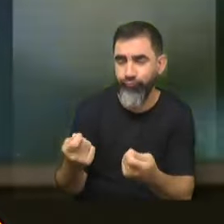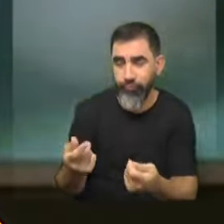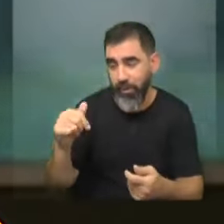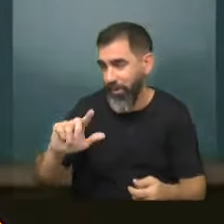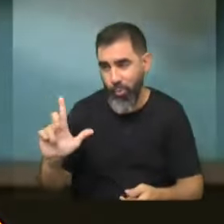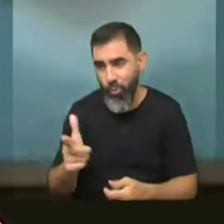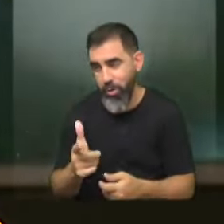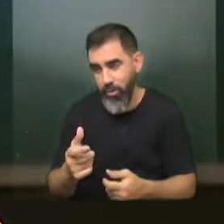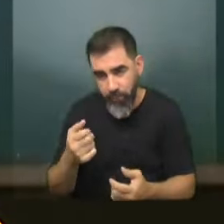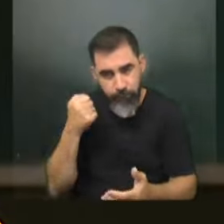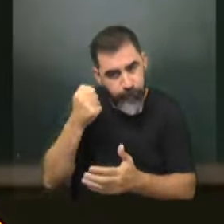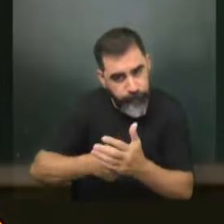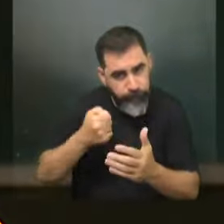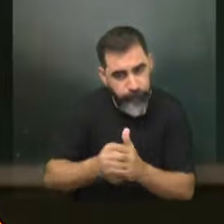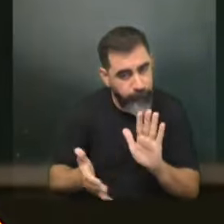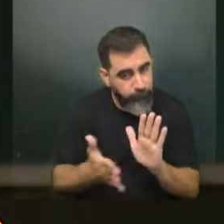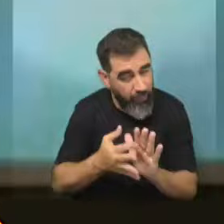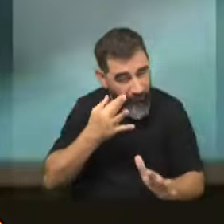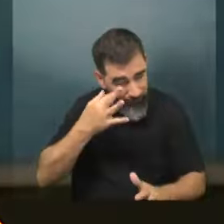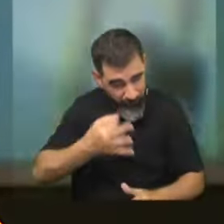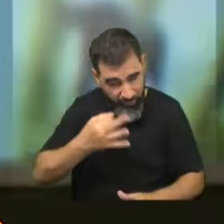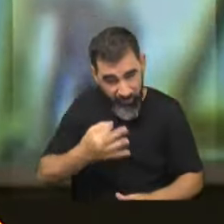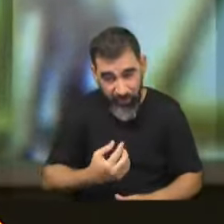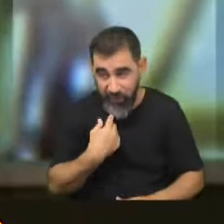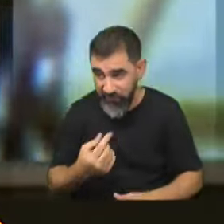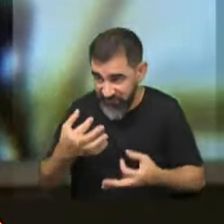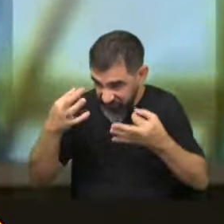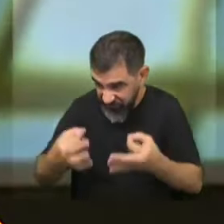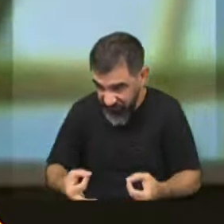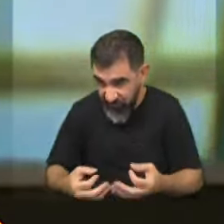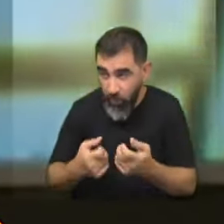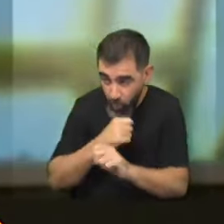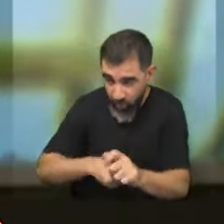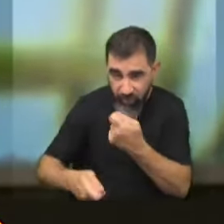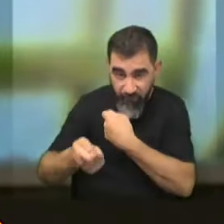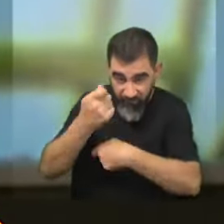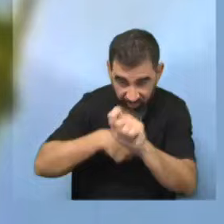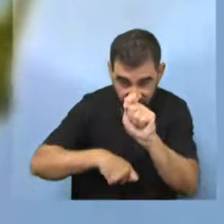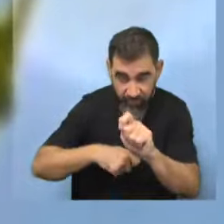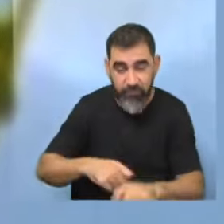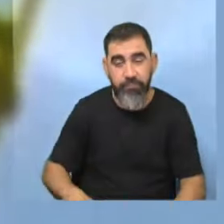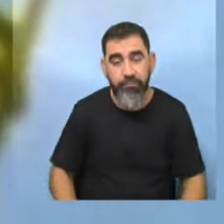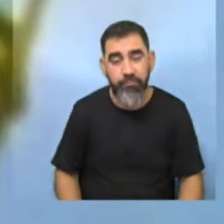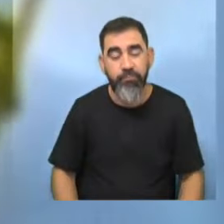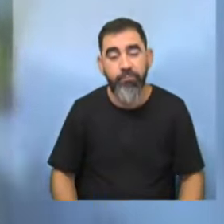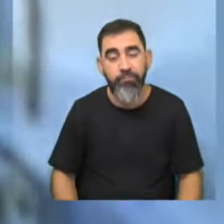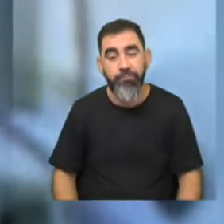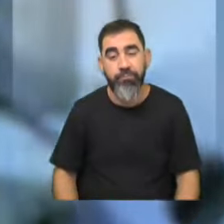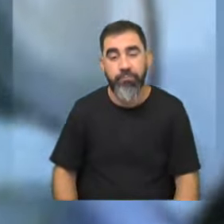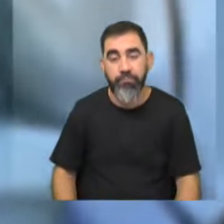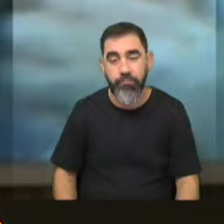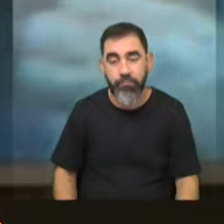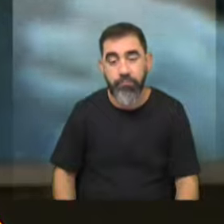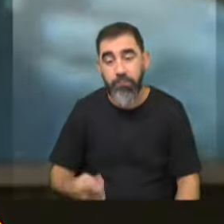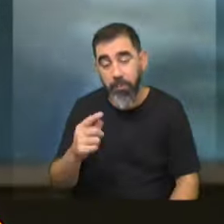no. Acá, digo, tenés que demostrar realmente la validez comercial. Bueno, pero igual hay gente que termina apostando. Sí,